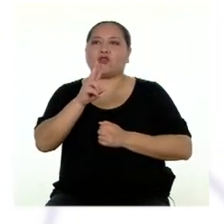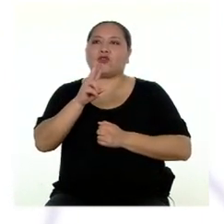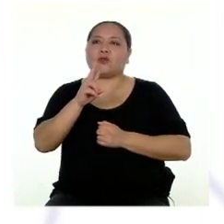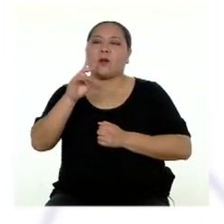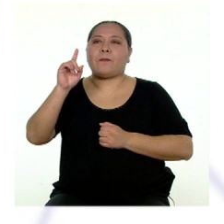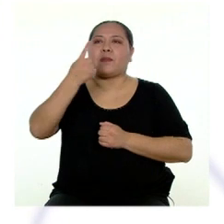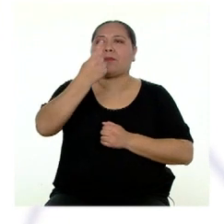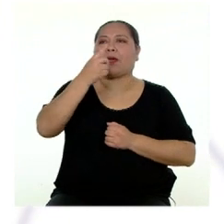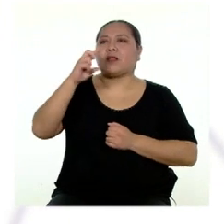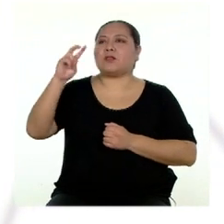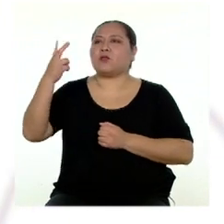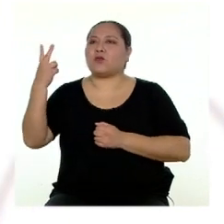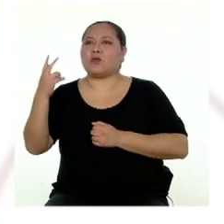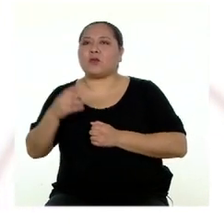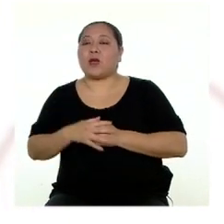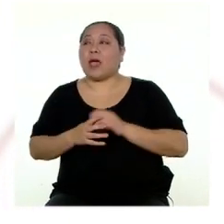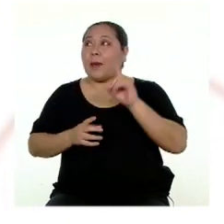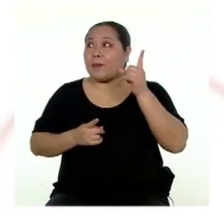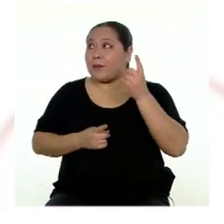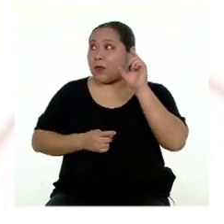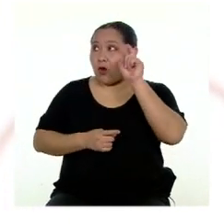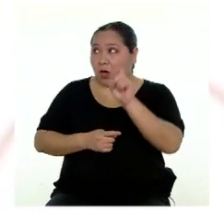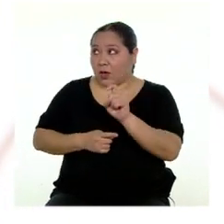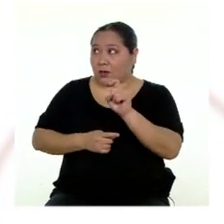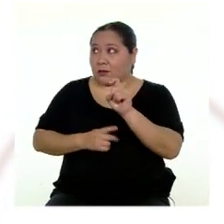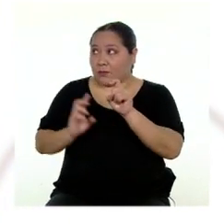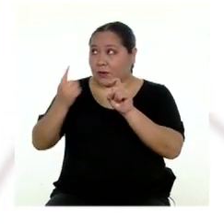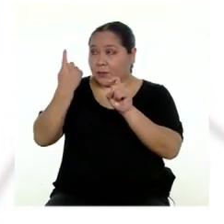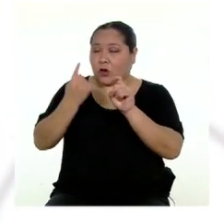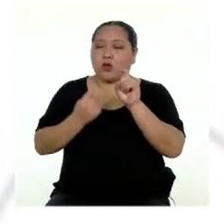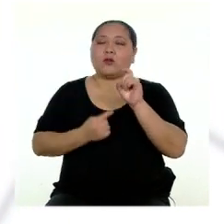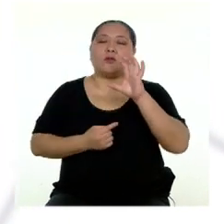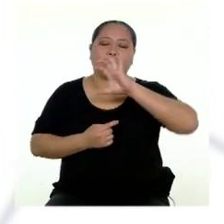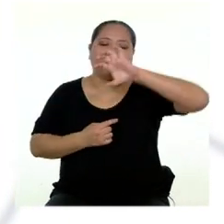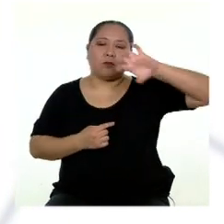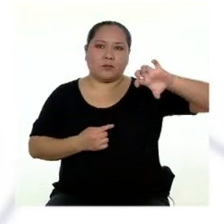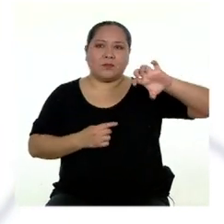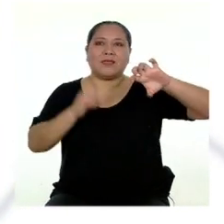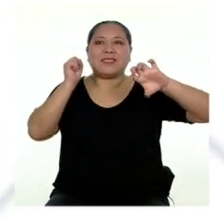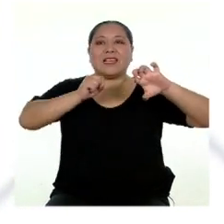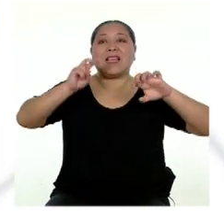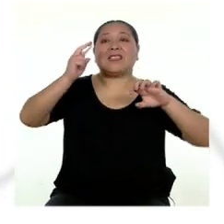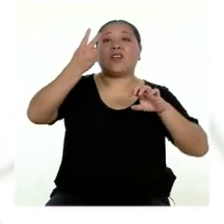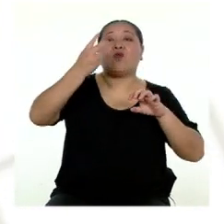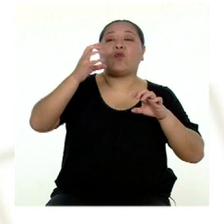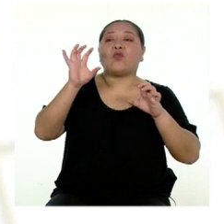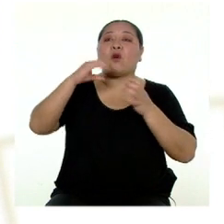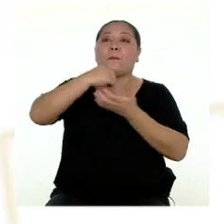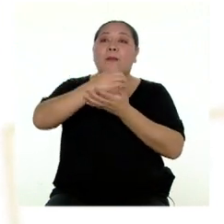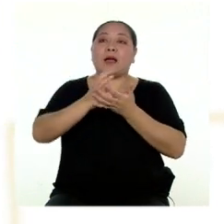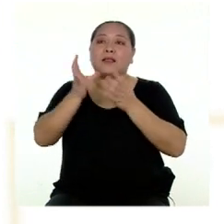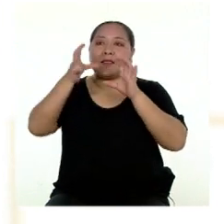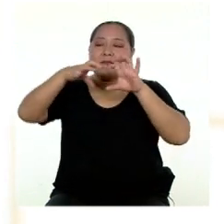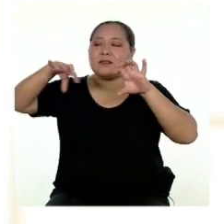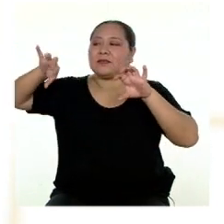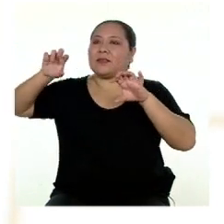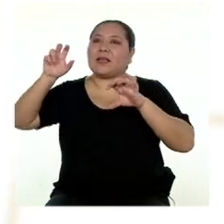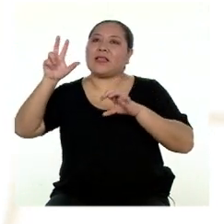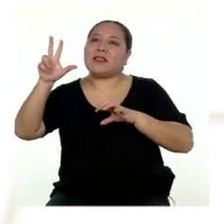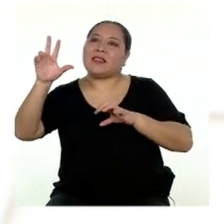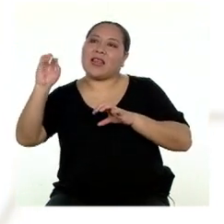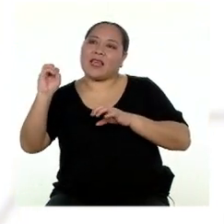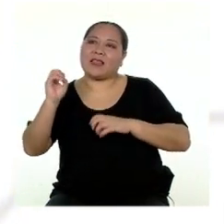primero sería solamente X? Respuesta correcta, Yanira. Y por ende, el segundo miembro sería únicamente